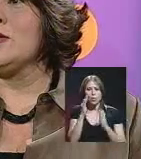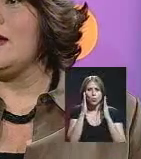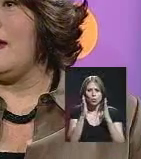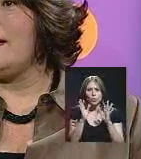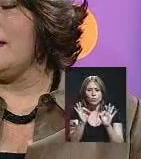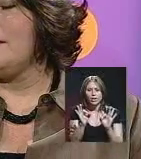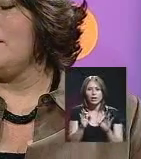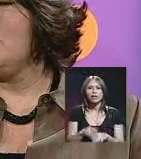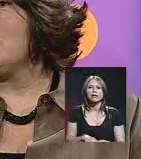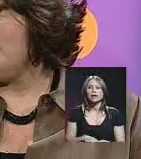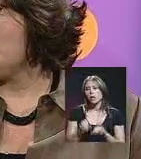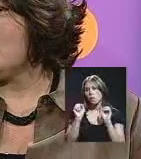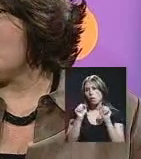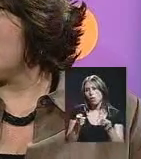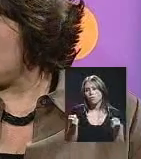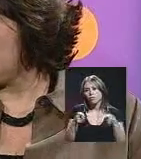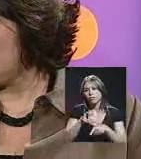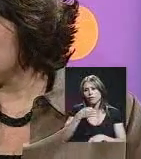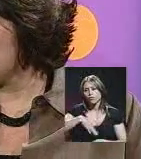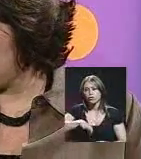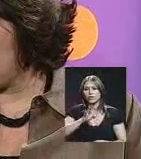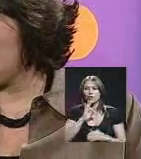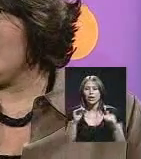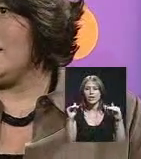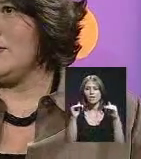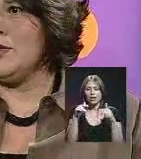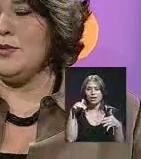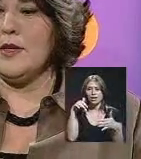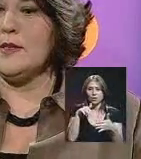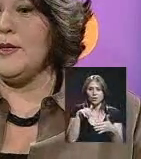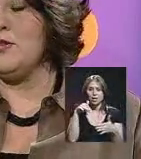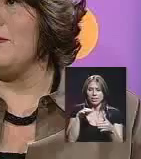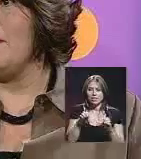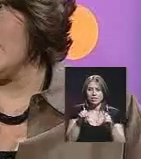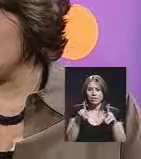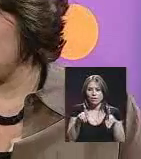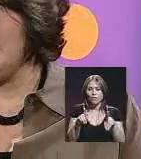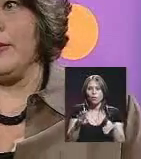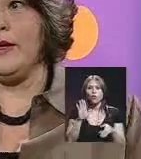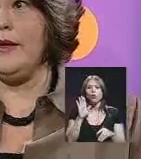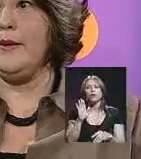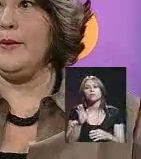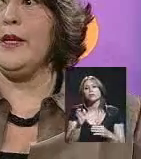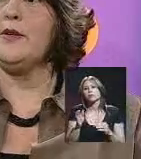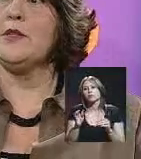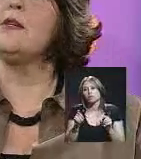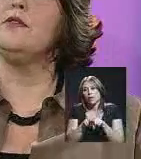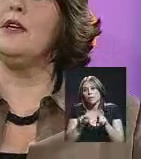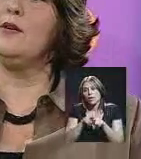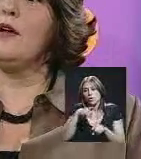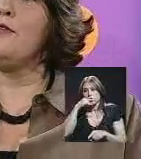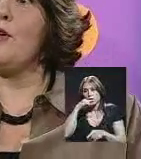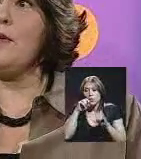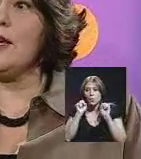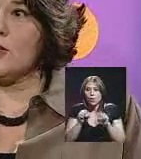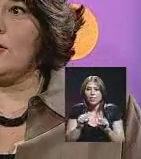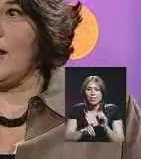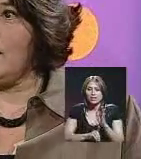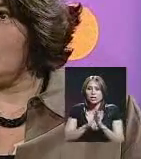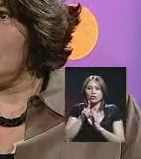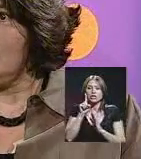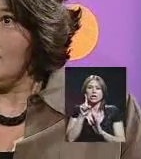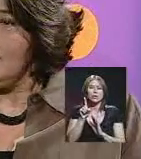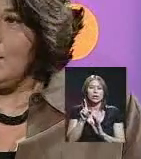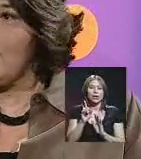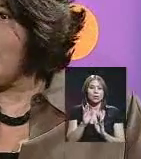Puede causar mucha frustración a nivel escolar en su expresión máxima. Puede un niño desarrollar una fobia